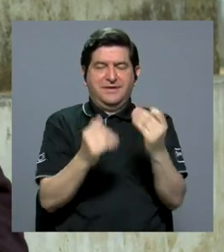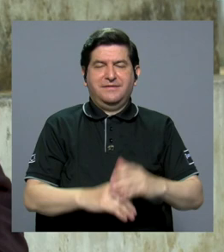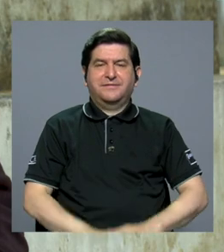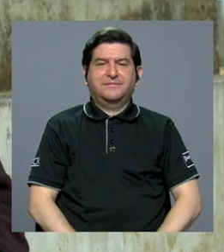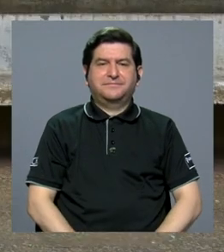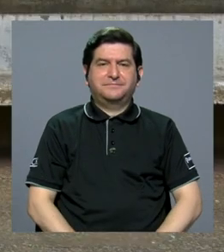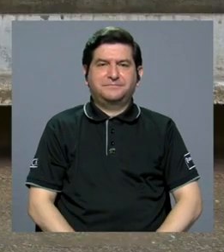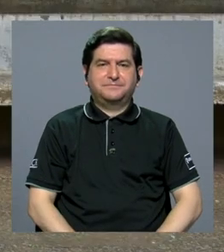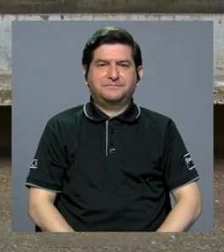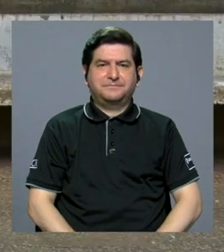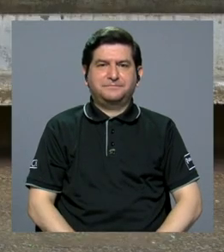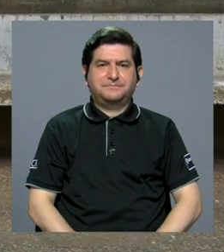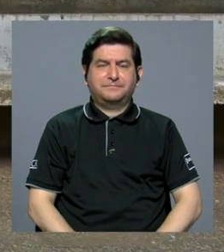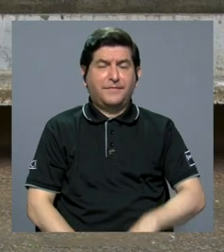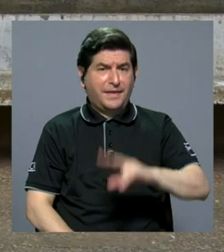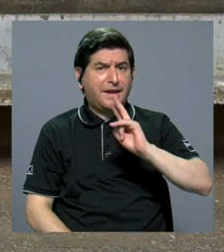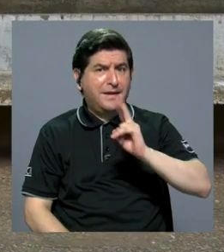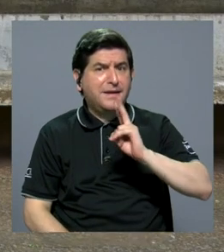familiares.